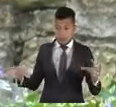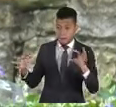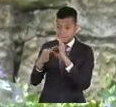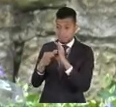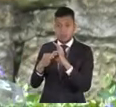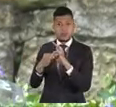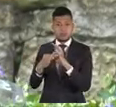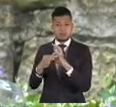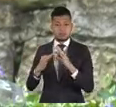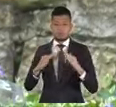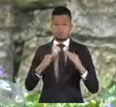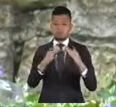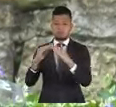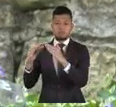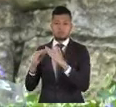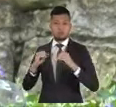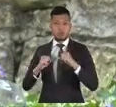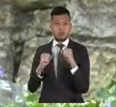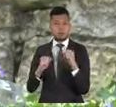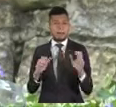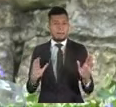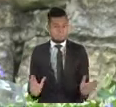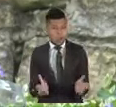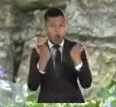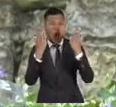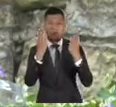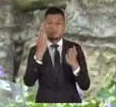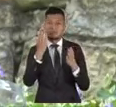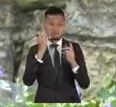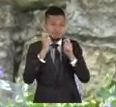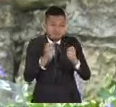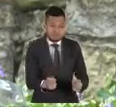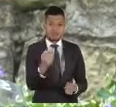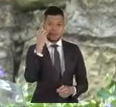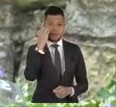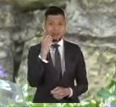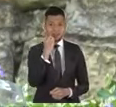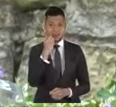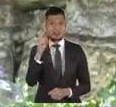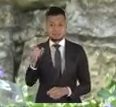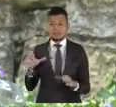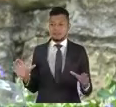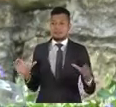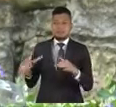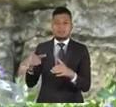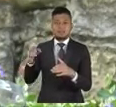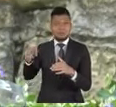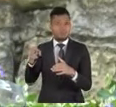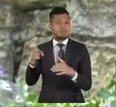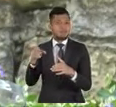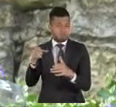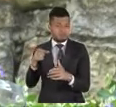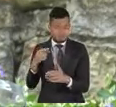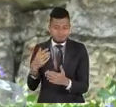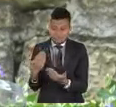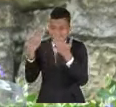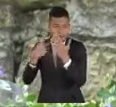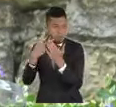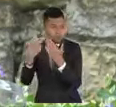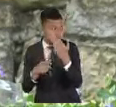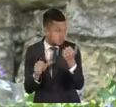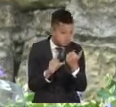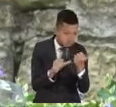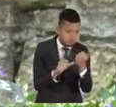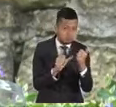el Hábitat de Bogotá, el mejor hogar, la cooperación internacional juega un rol fundamental para complementar los programas y para poder acompañar